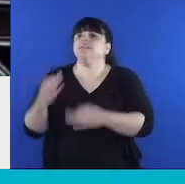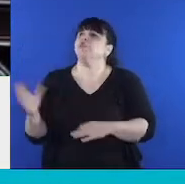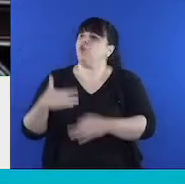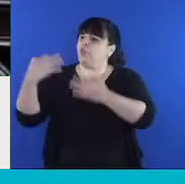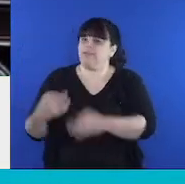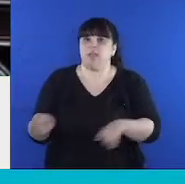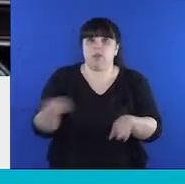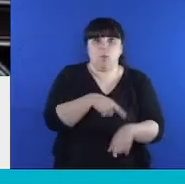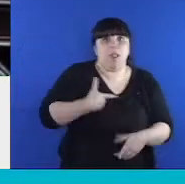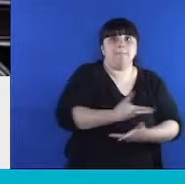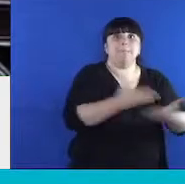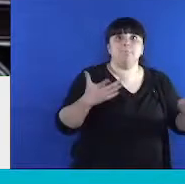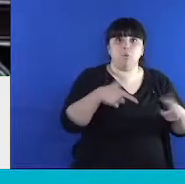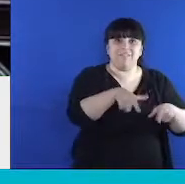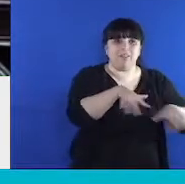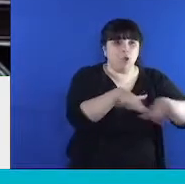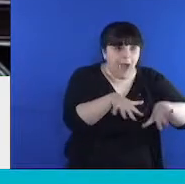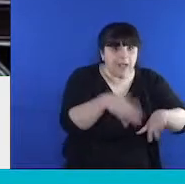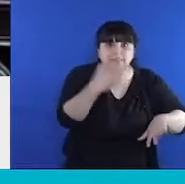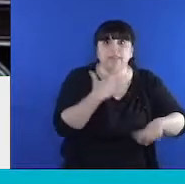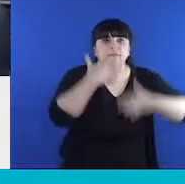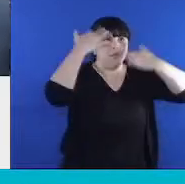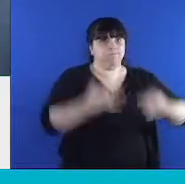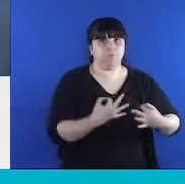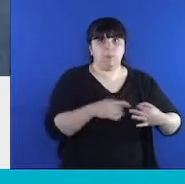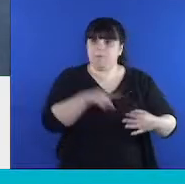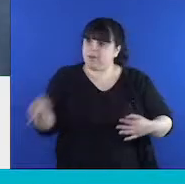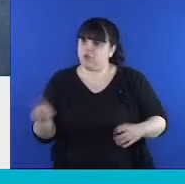la administración pública o del Estado.